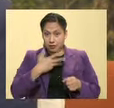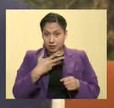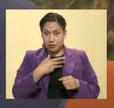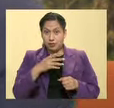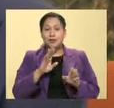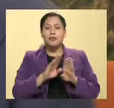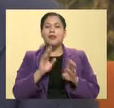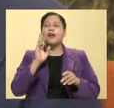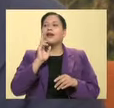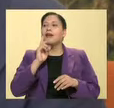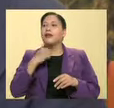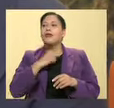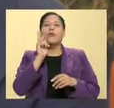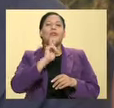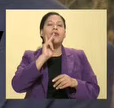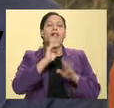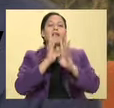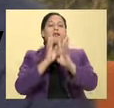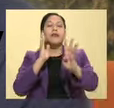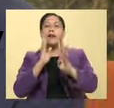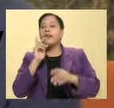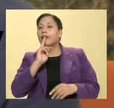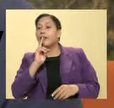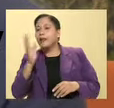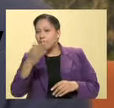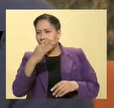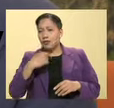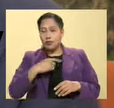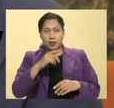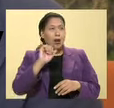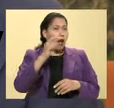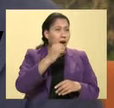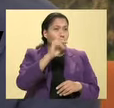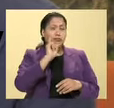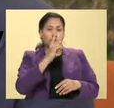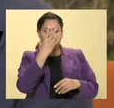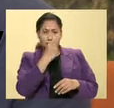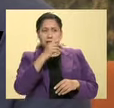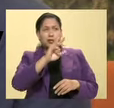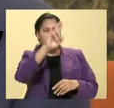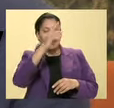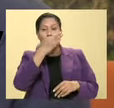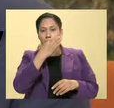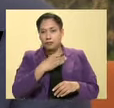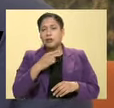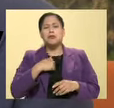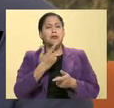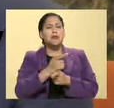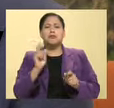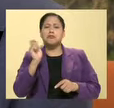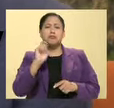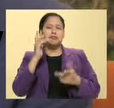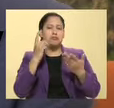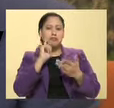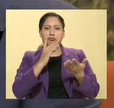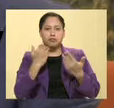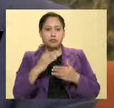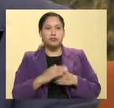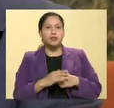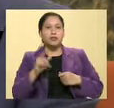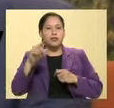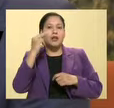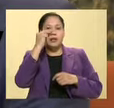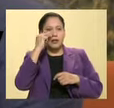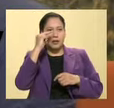casting. A ver si sabes de algo, avísame, ¿no, Rodrigo? Ando libre. ¿En serio? Ando libre, así que o sea, estamos en